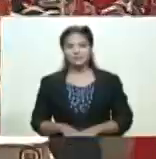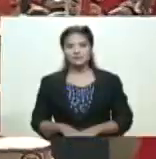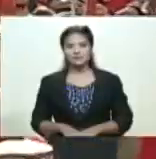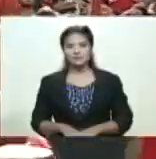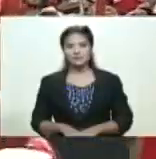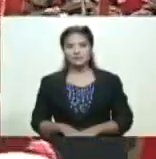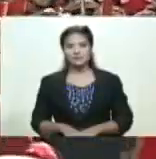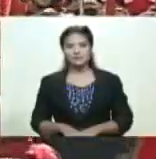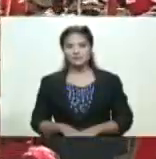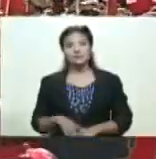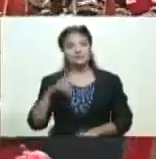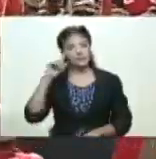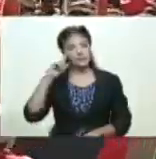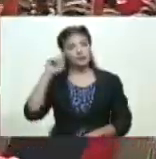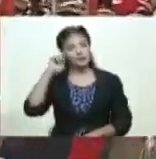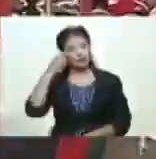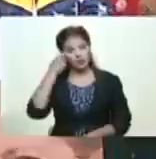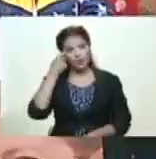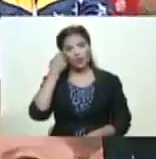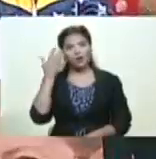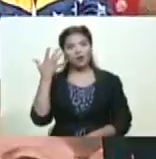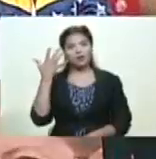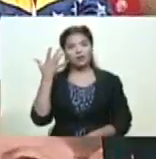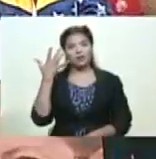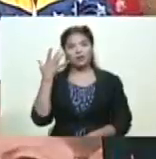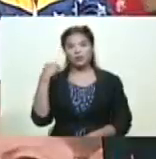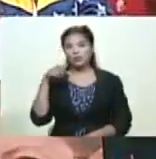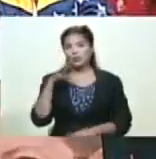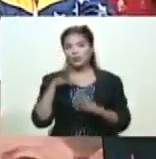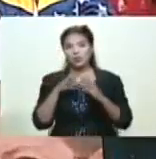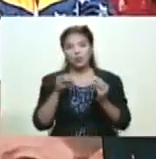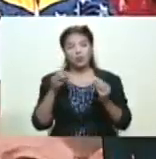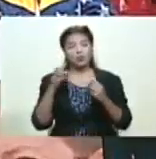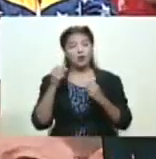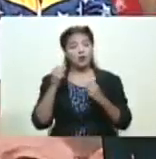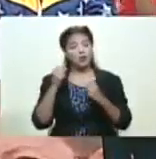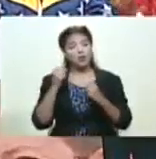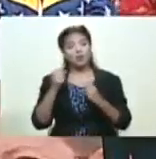No olvidamos las imágenes heroicas